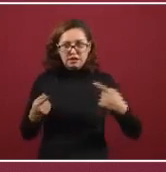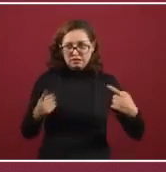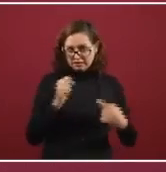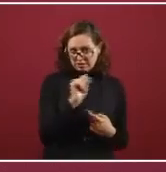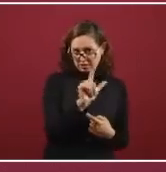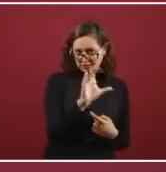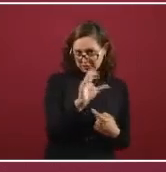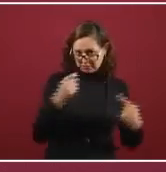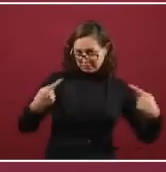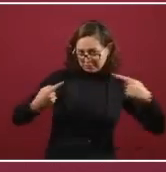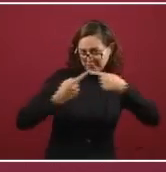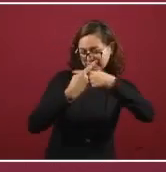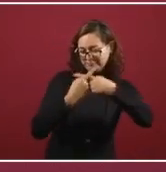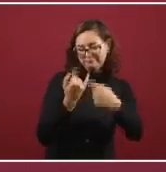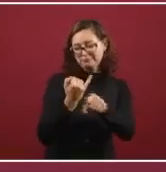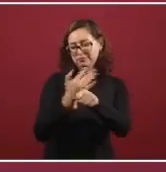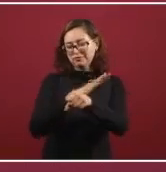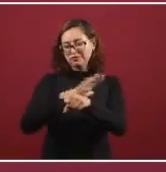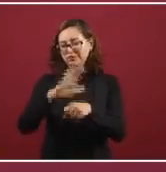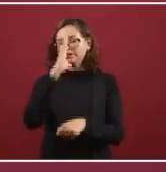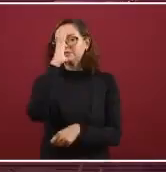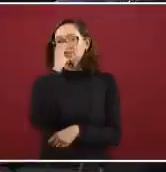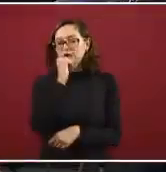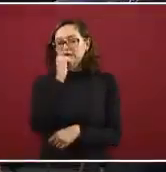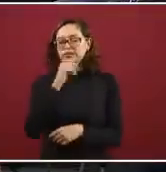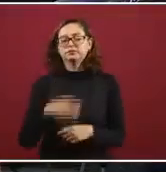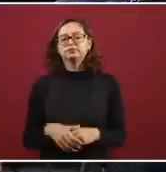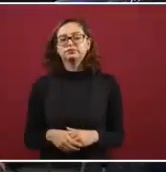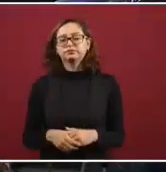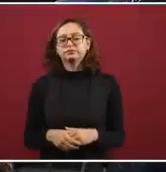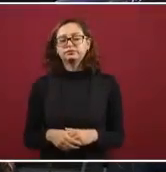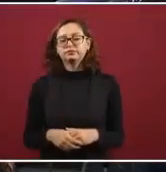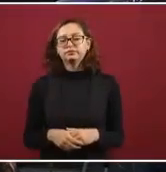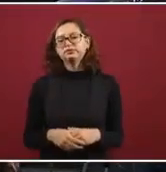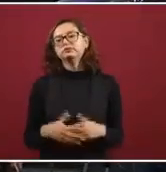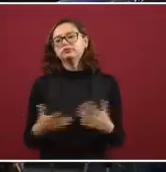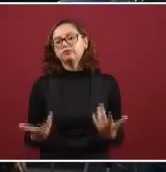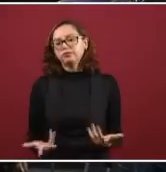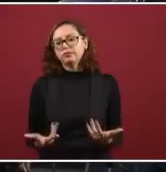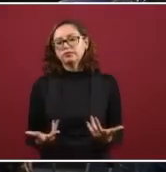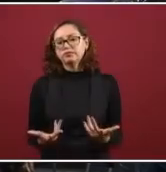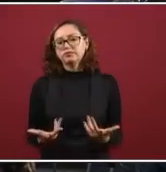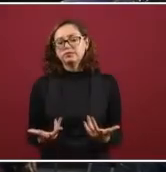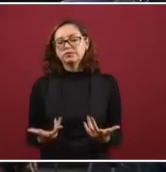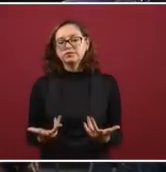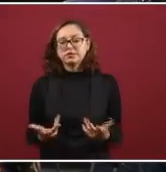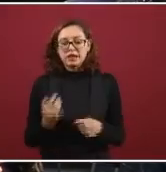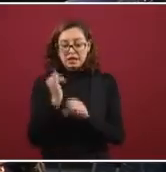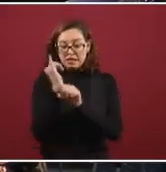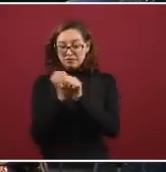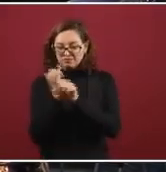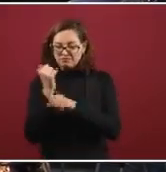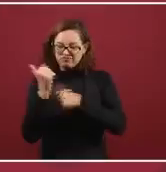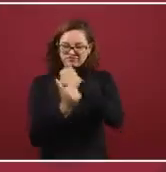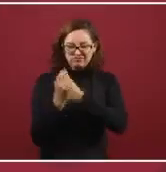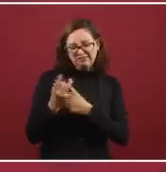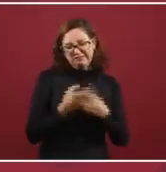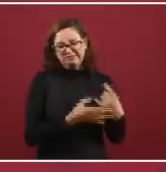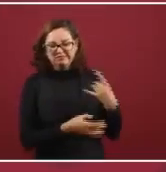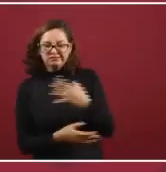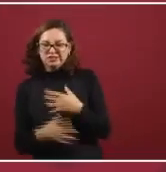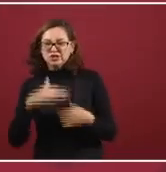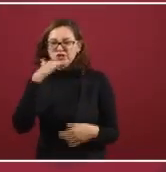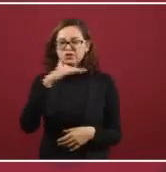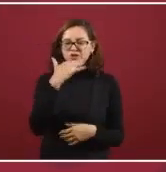que el tratado establece. Ahora, lo que son investigaciones antidumping y otras cosas, ahí va a